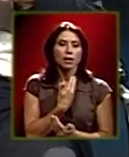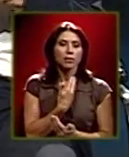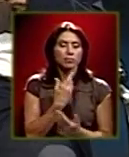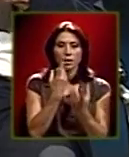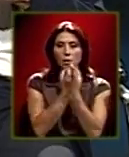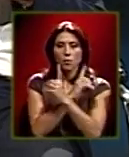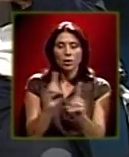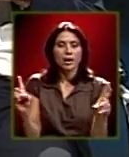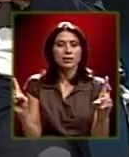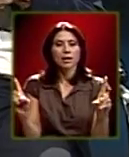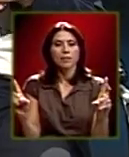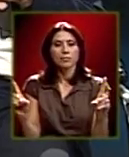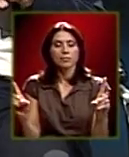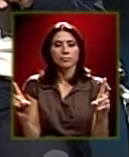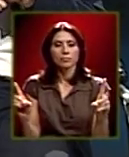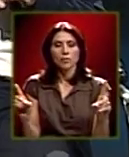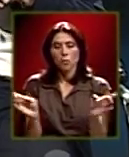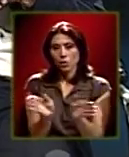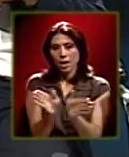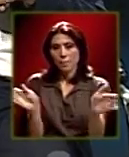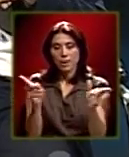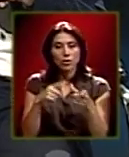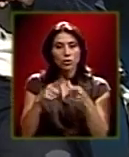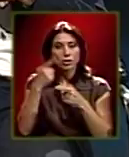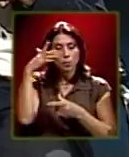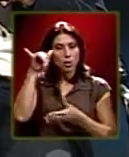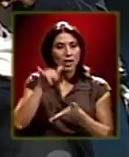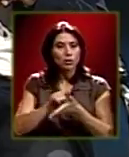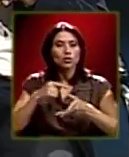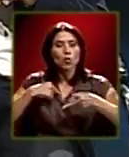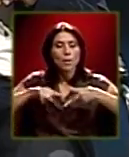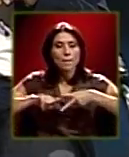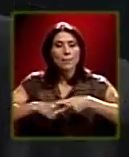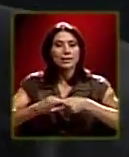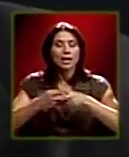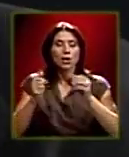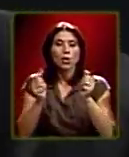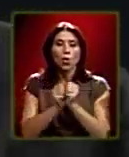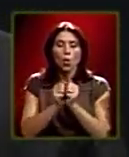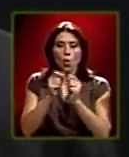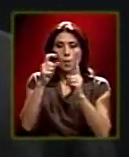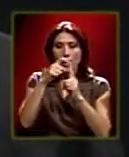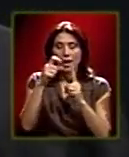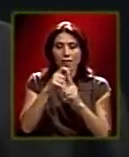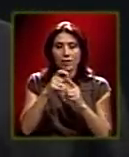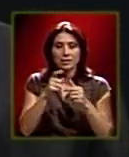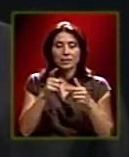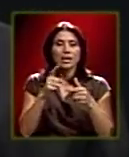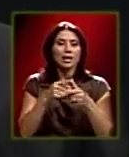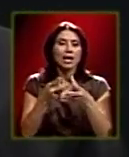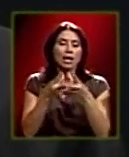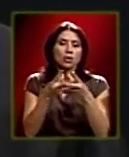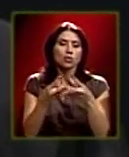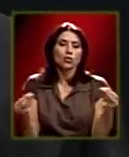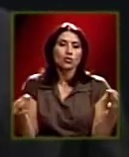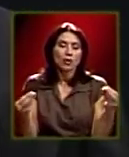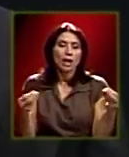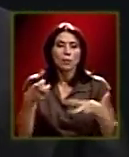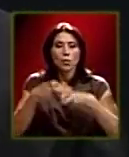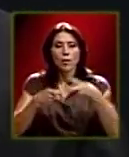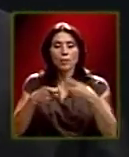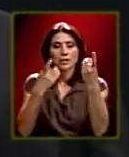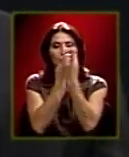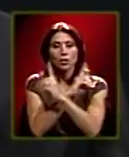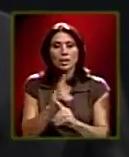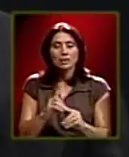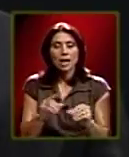democracia, digamos, democracia muy amplia. Entonces, por eso es que yo empecé con las palabras, es solucionar los problemas de la democracia con más democracia.